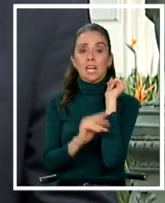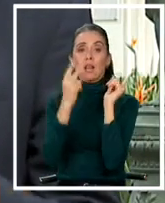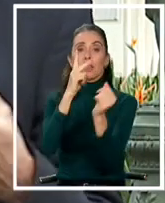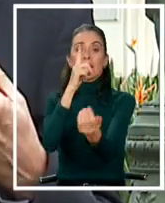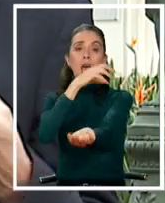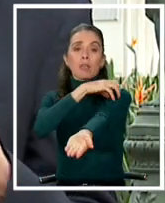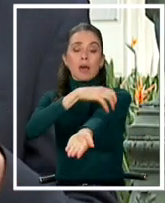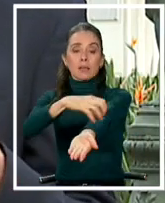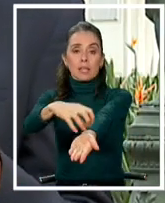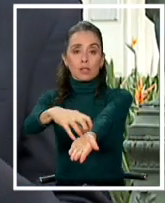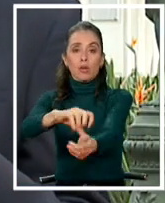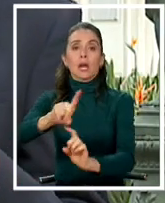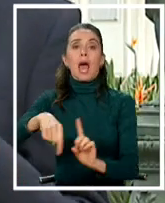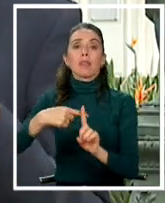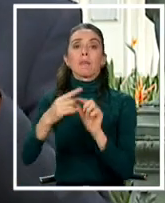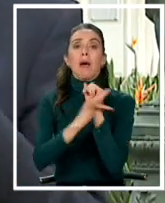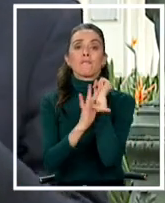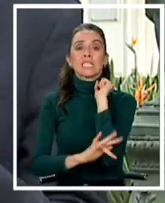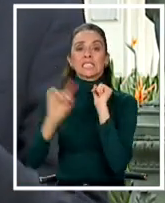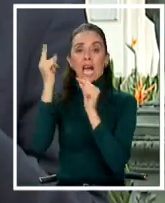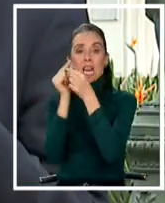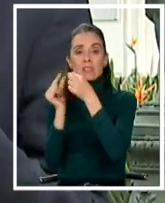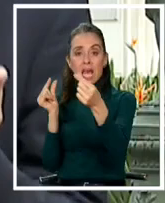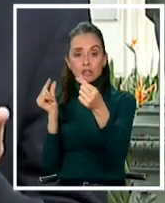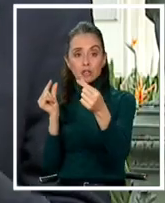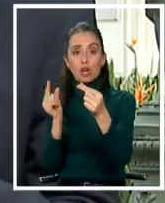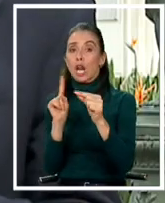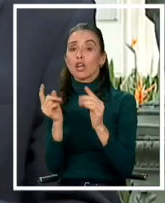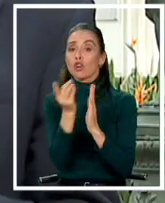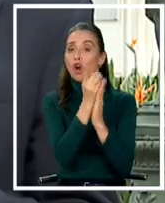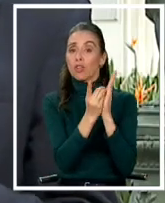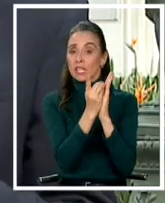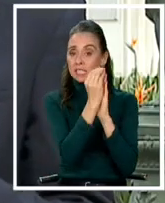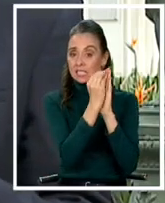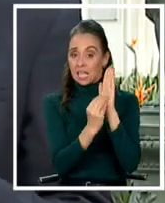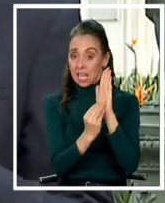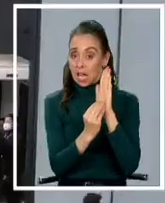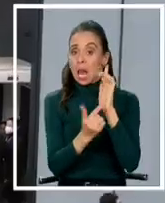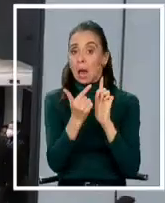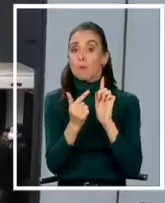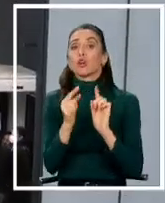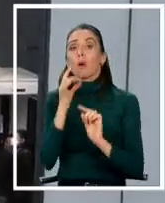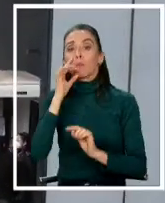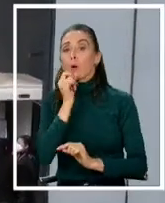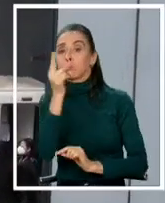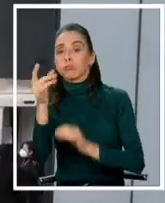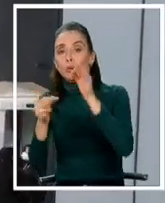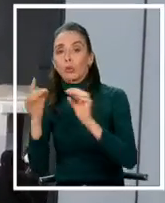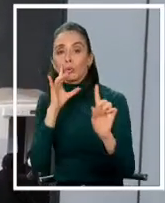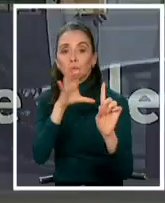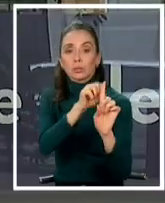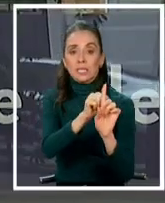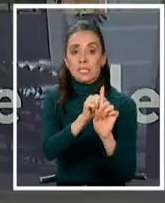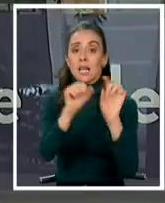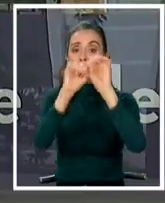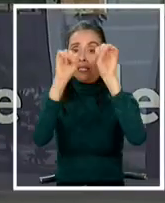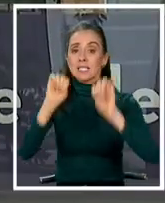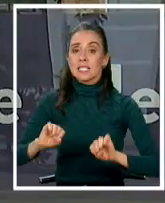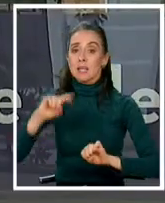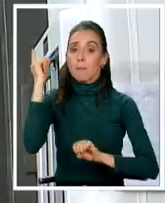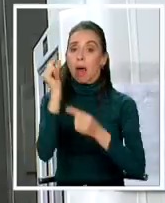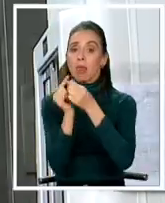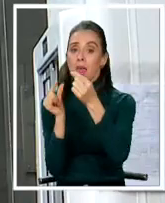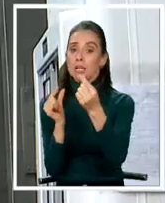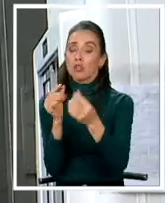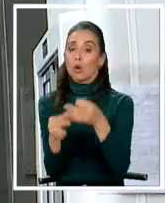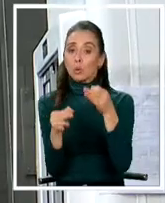pero además es el que lleva adelante pero no diseña la política de persecución criminal en el sistema nacional de justicia propuesto se tiene